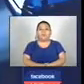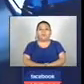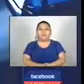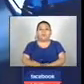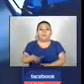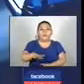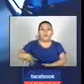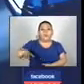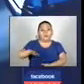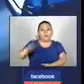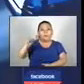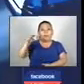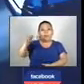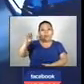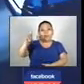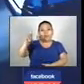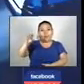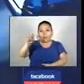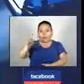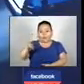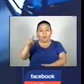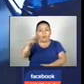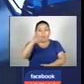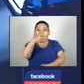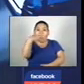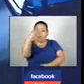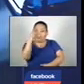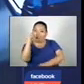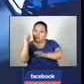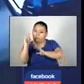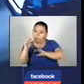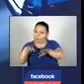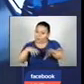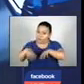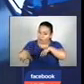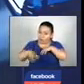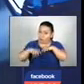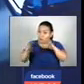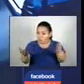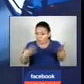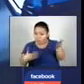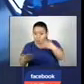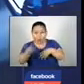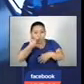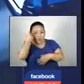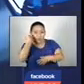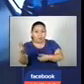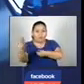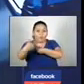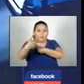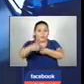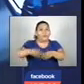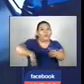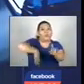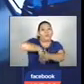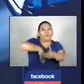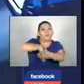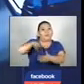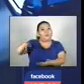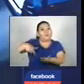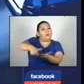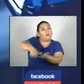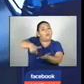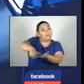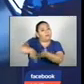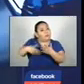San Francisco Menéndez, Aguachapán, la alcaldía ha abierto la oportunidad a jóvenes a que se integren a las escuelas de fútbol municipales que